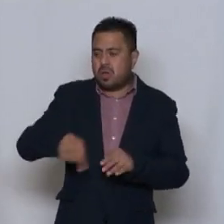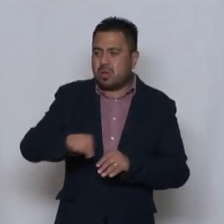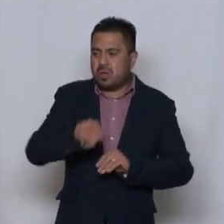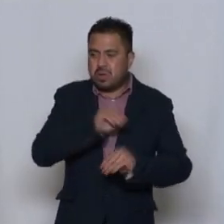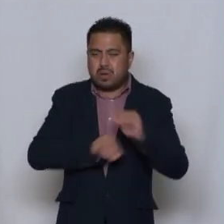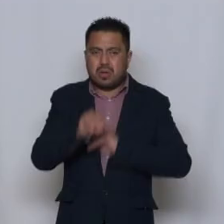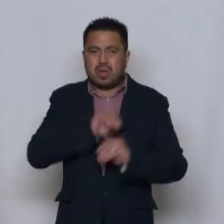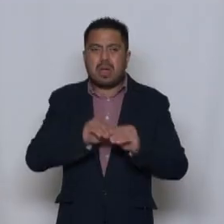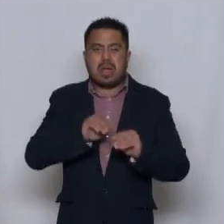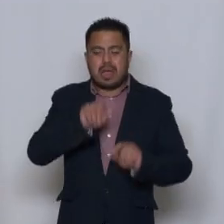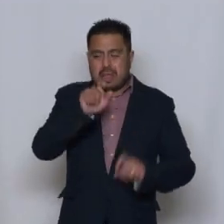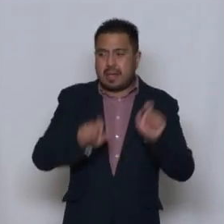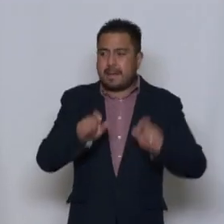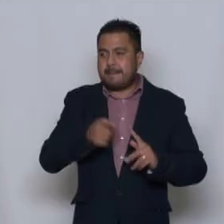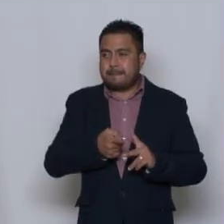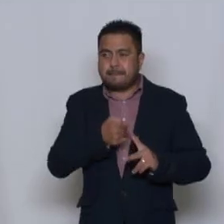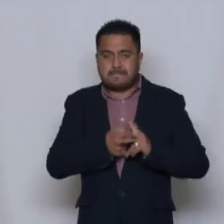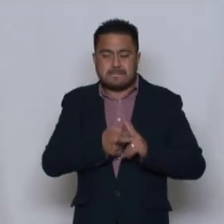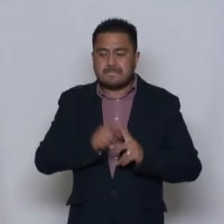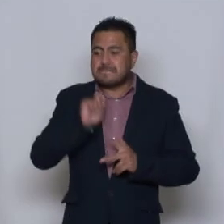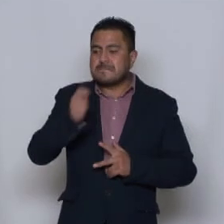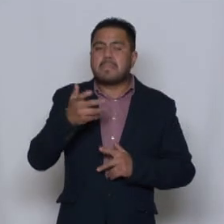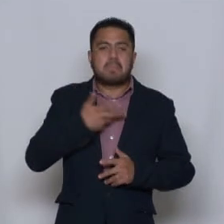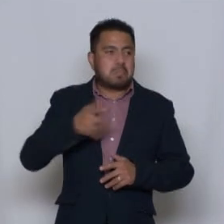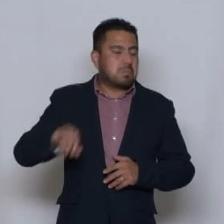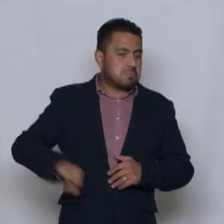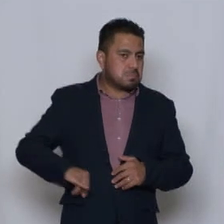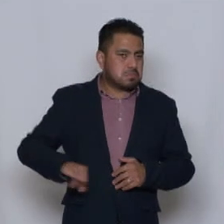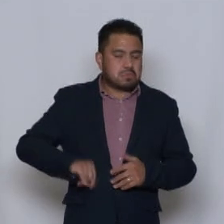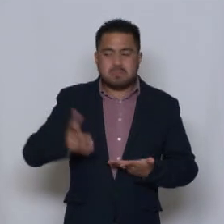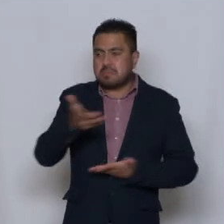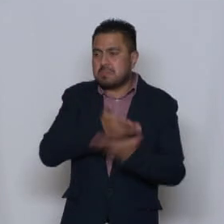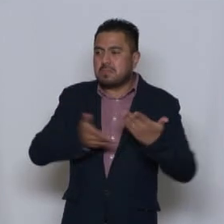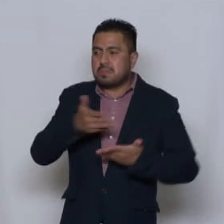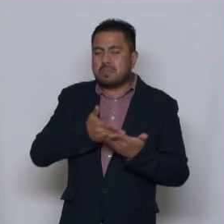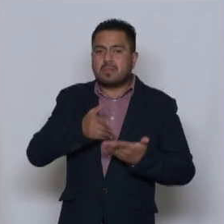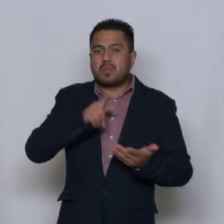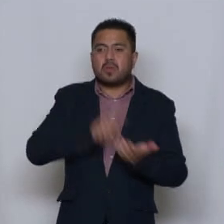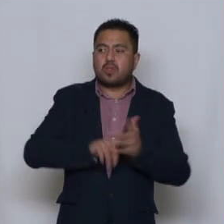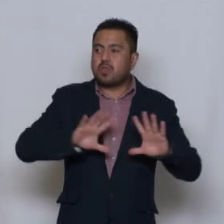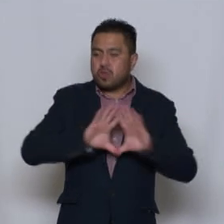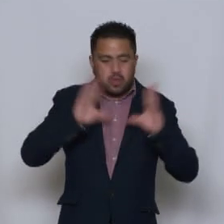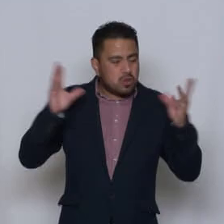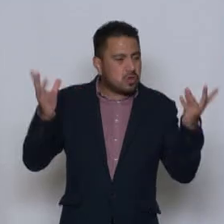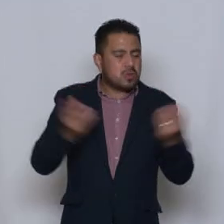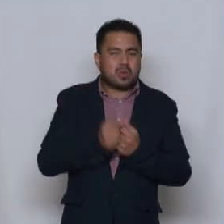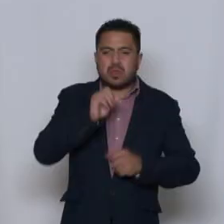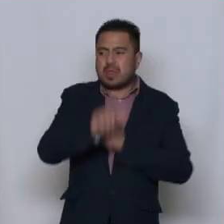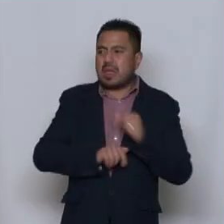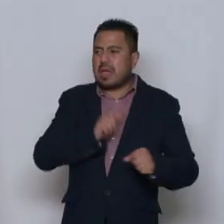Entonces hay patrones matemáticos muy interesantes que comparte prácticamente todos los animales que se